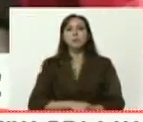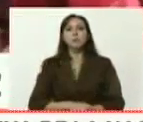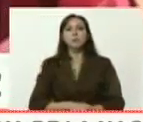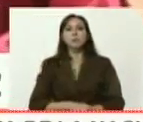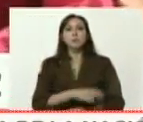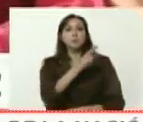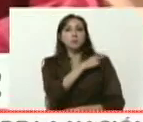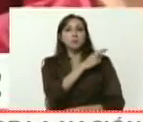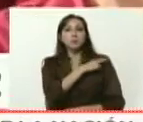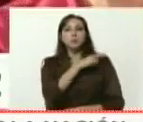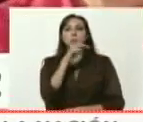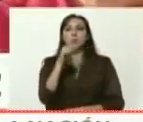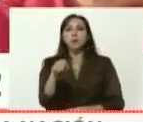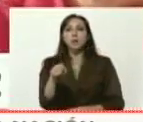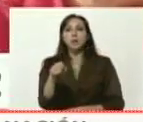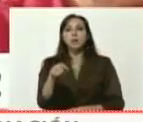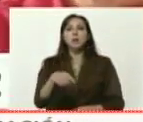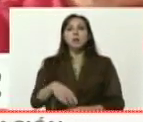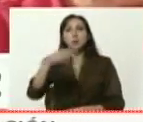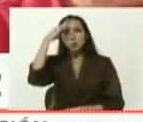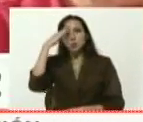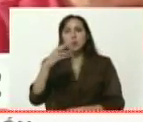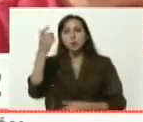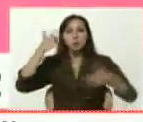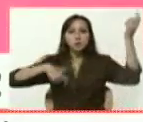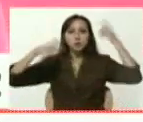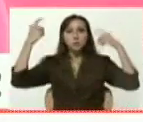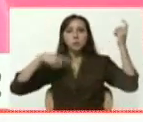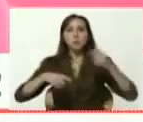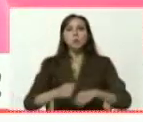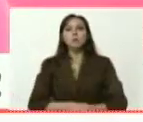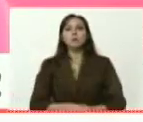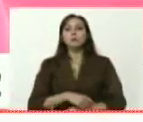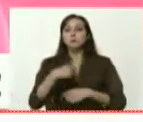de Chávez, heredero de Bolívar, heredero